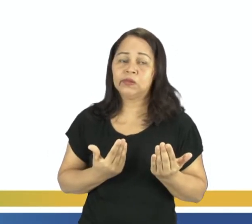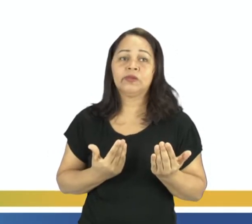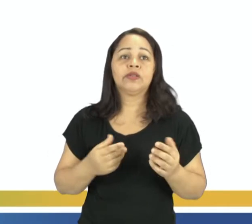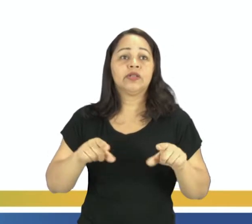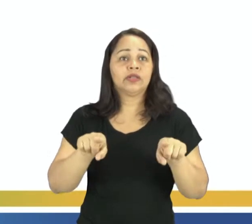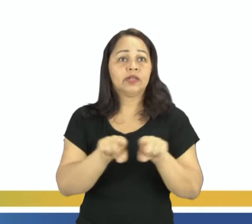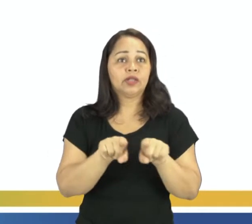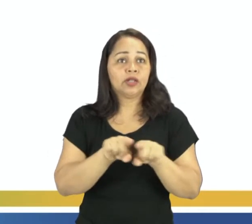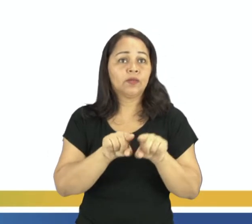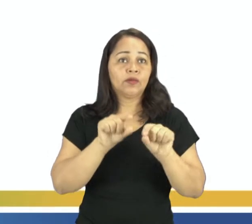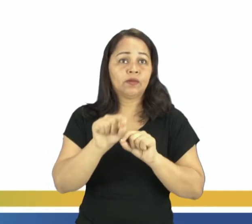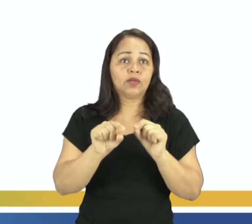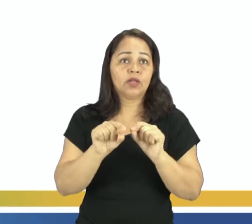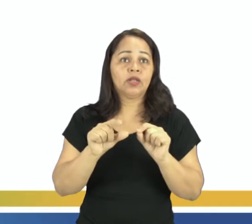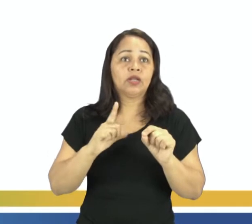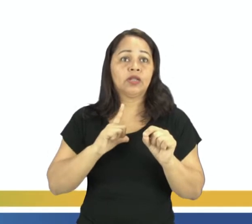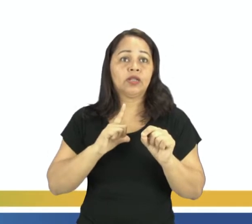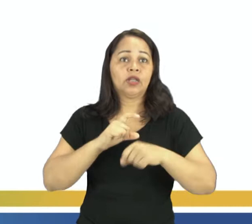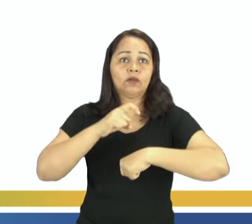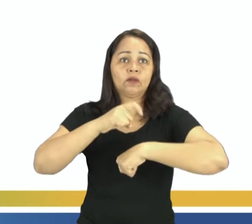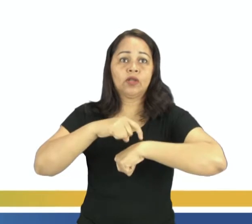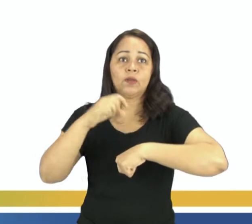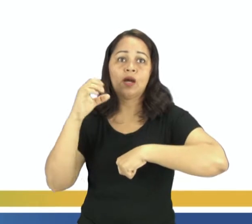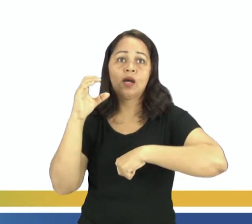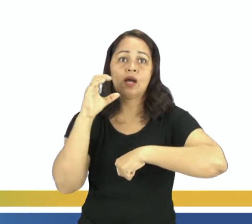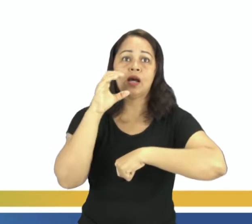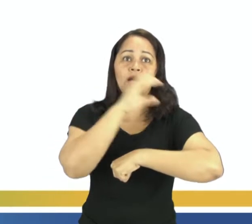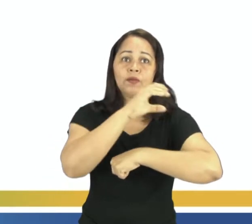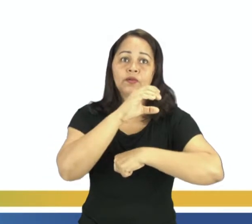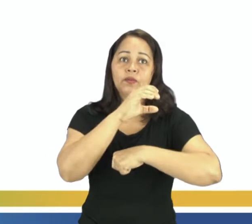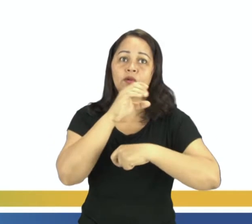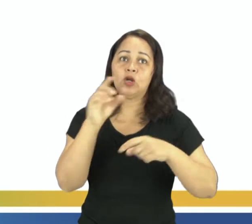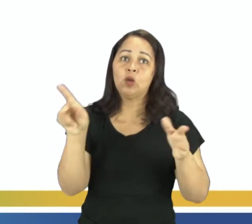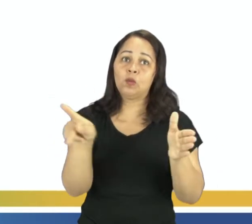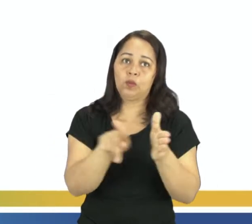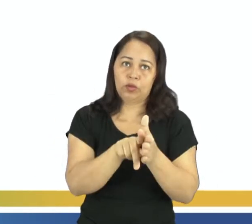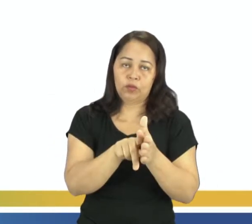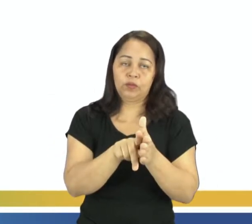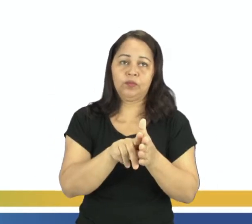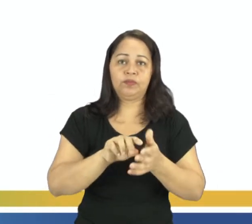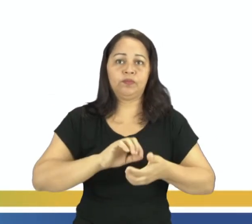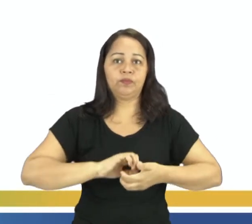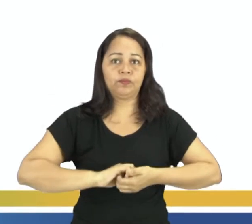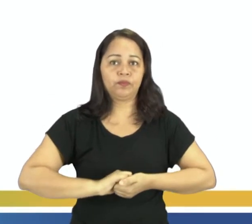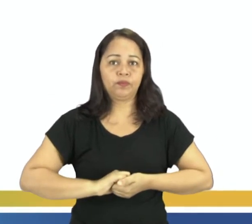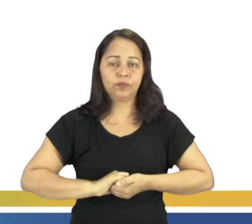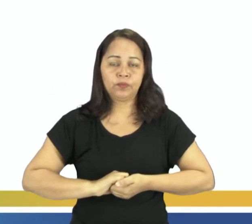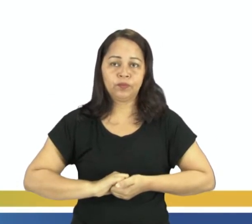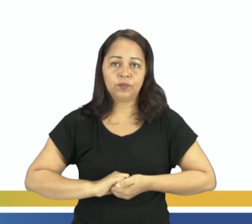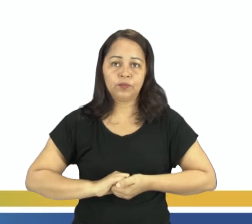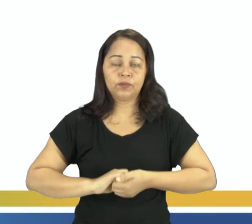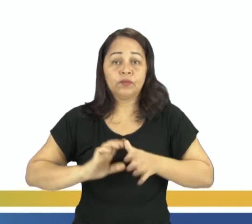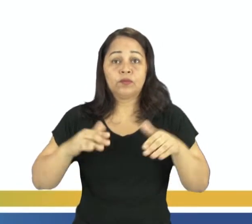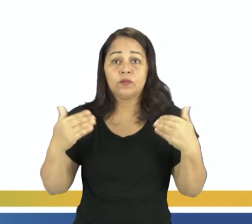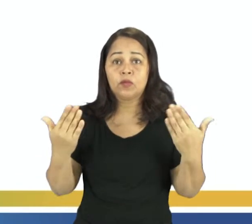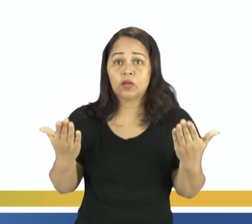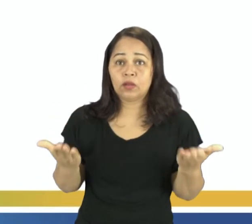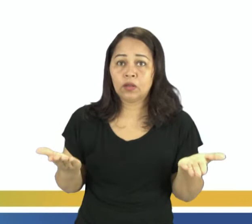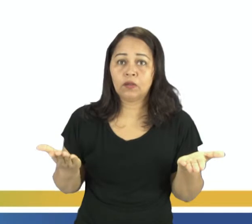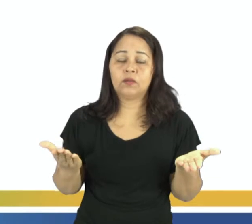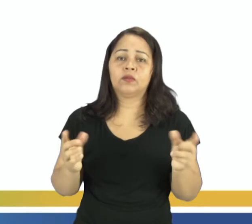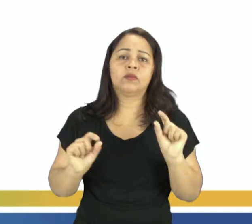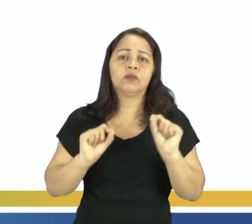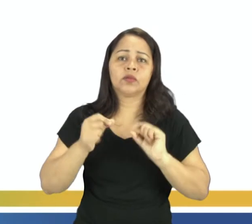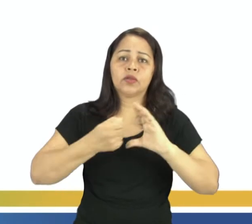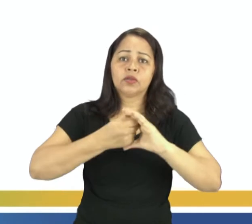y sigue un tiempo cronológico específico. Vamos para o português? Então, quais são